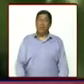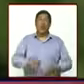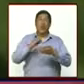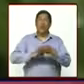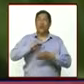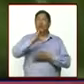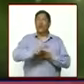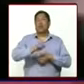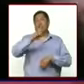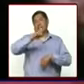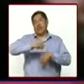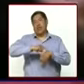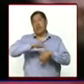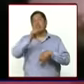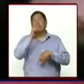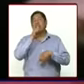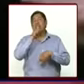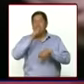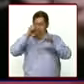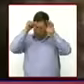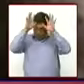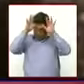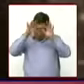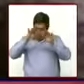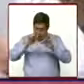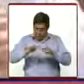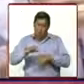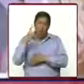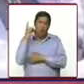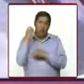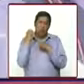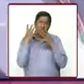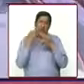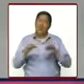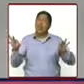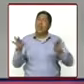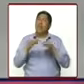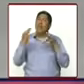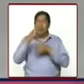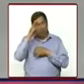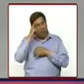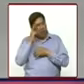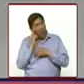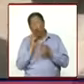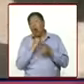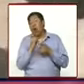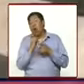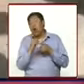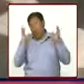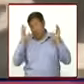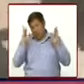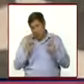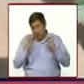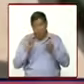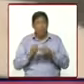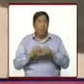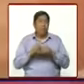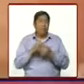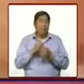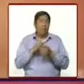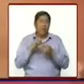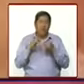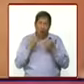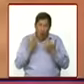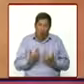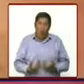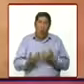Octubre, temporada del agua, tiempo del jalupacha. Bolivia tiene infinidades de fiestas patronales y ritmos característicos para este mes. En estas fechas es